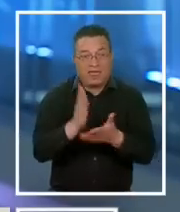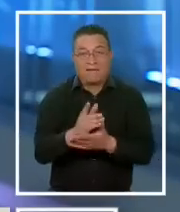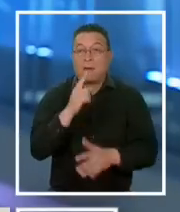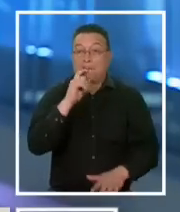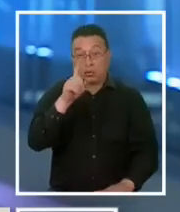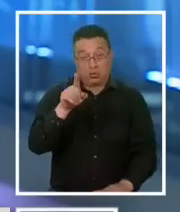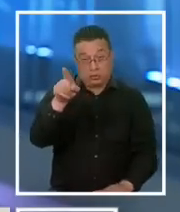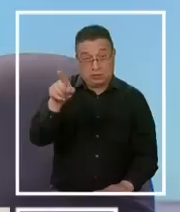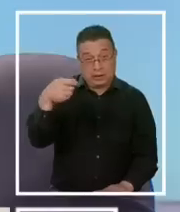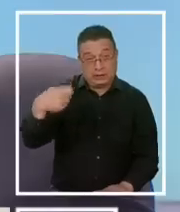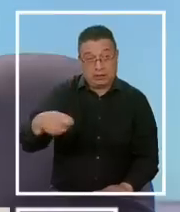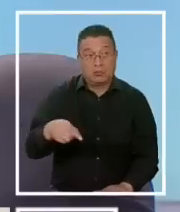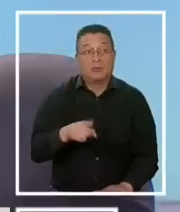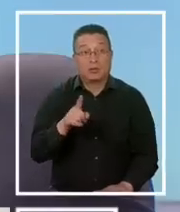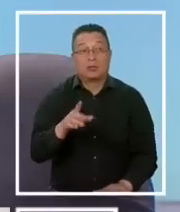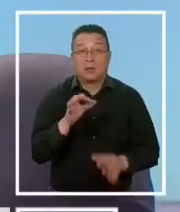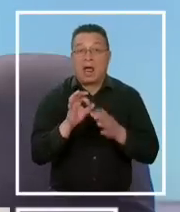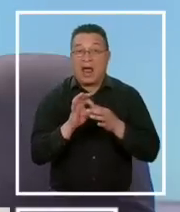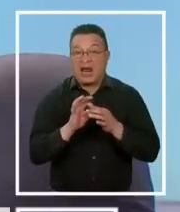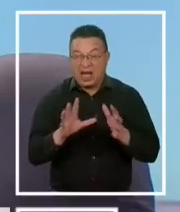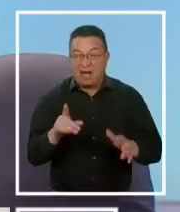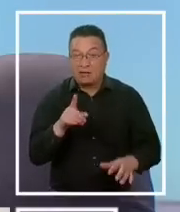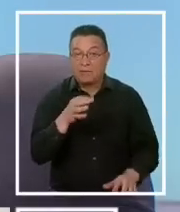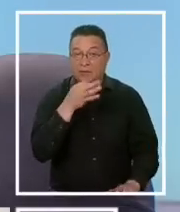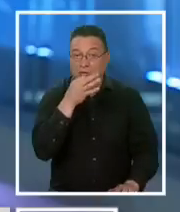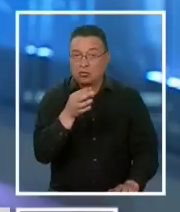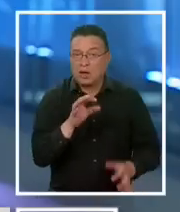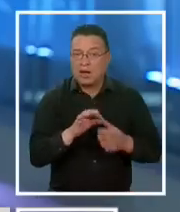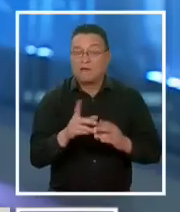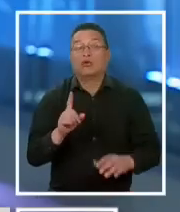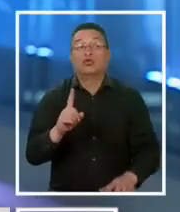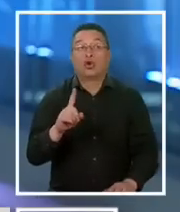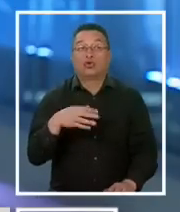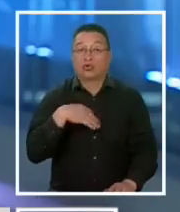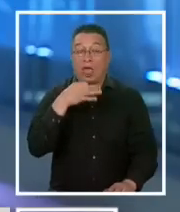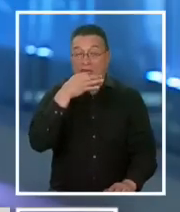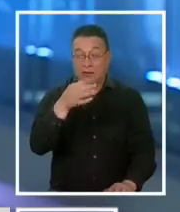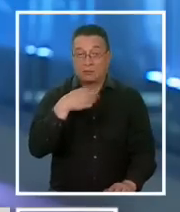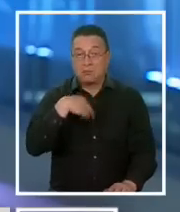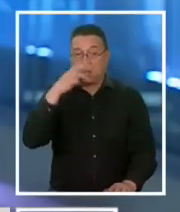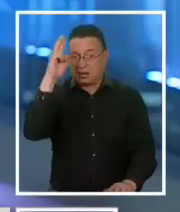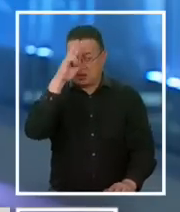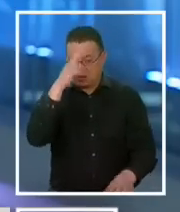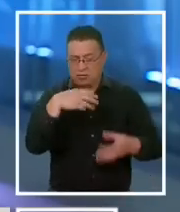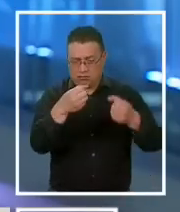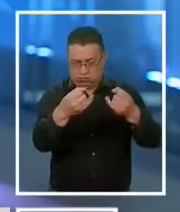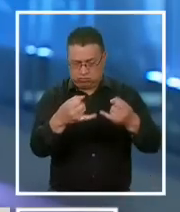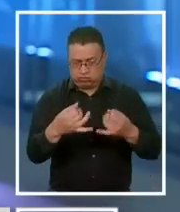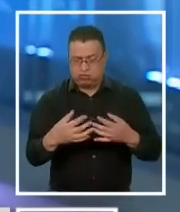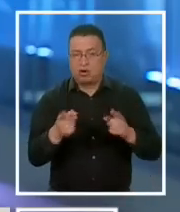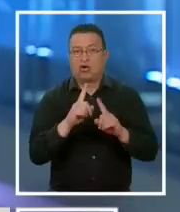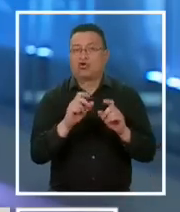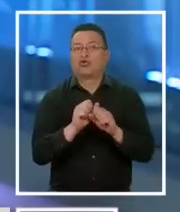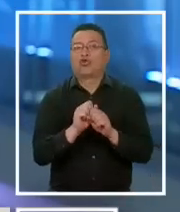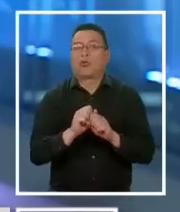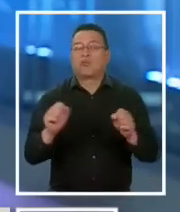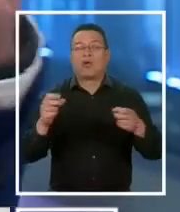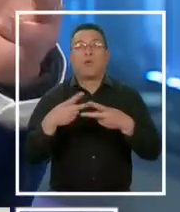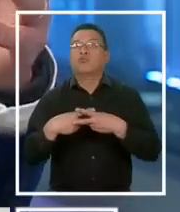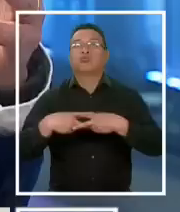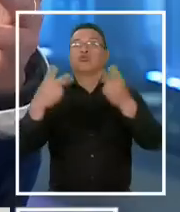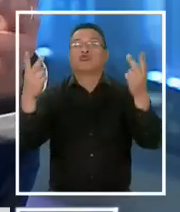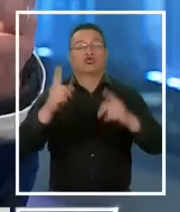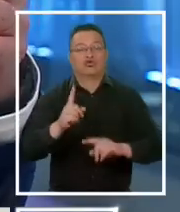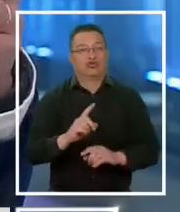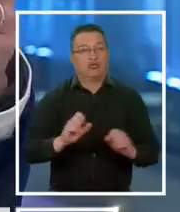al senador pero es bien grave lo que usted está sugiriendo No yo lo que estoy que me llama la atención que hay ciertas cifras que no pueden ser que no son públicas